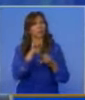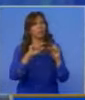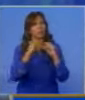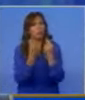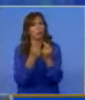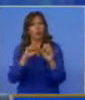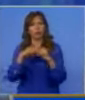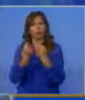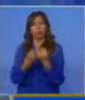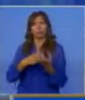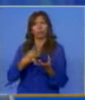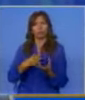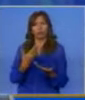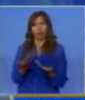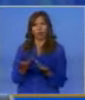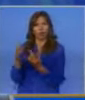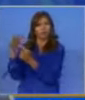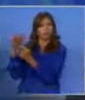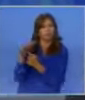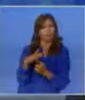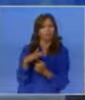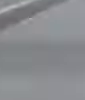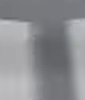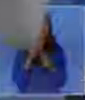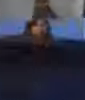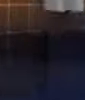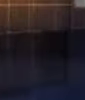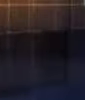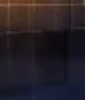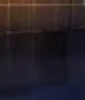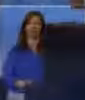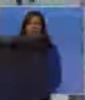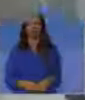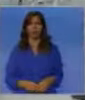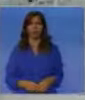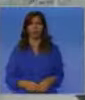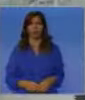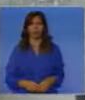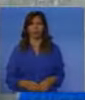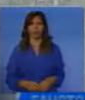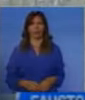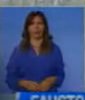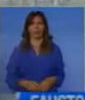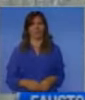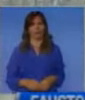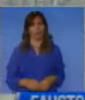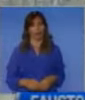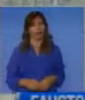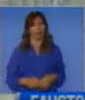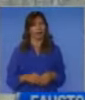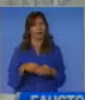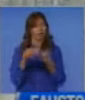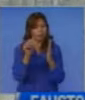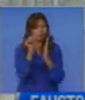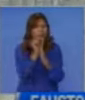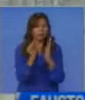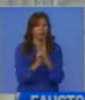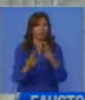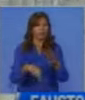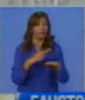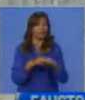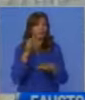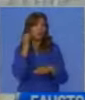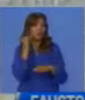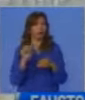por temas de discriminación. Fausto Yepes con el informe. En medio de la Agenda Nacional de Mujeres e Igualdad de Género se